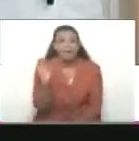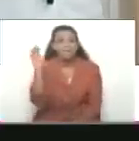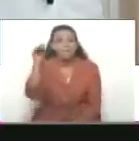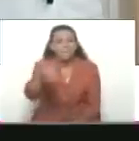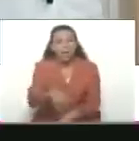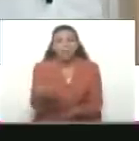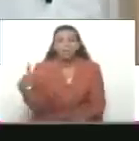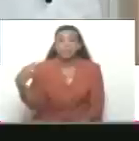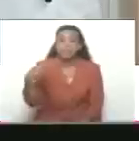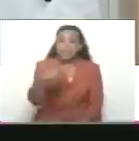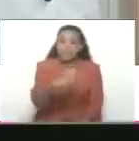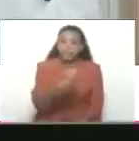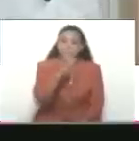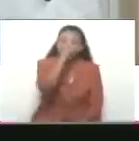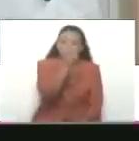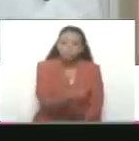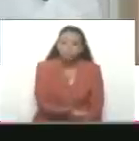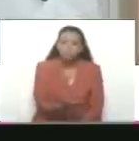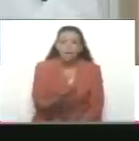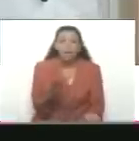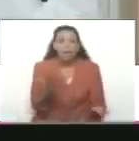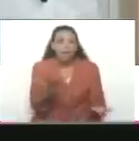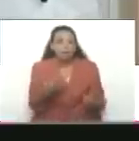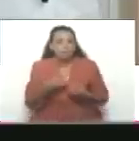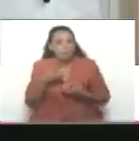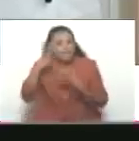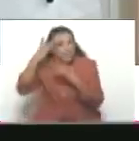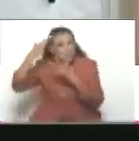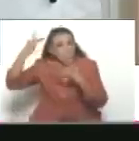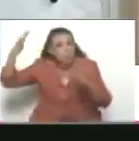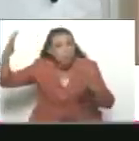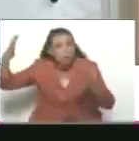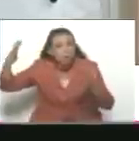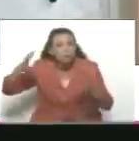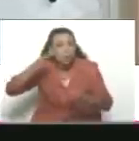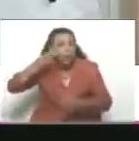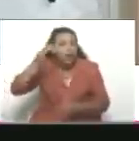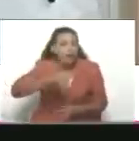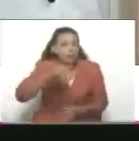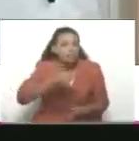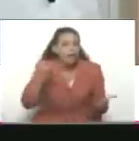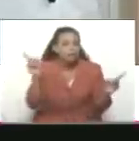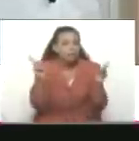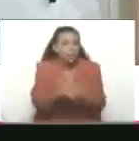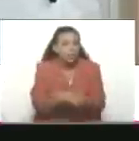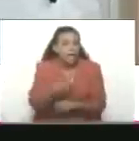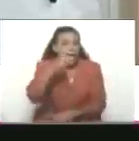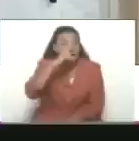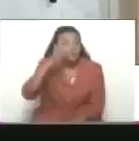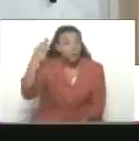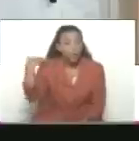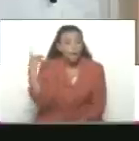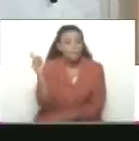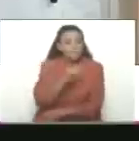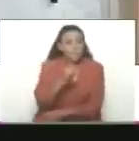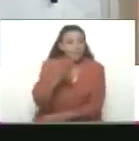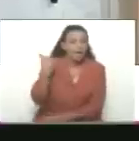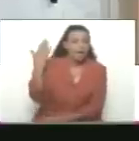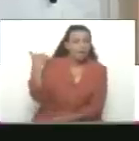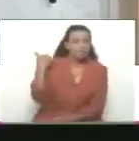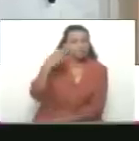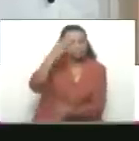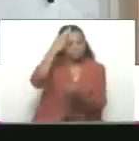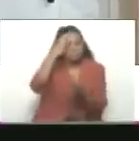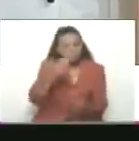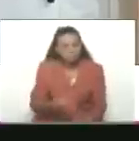pues que con su palabra empeñada y la materialización en este momento de todo aquello que se dijo hace muchos meses honrada